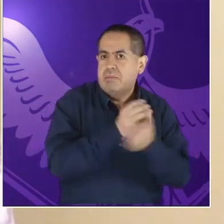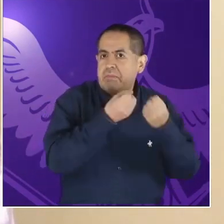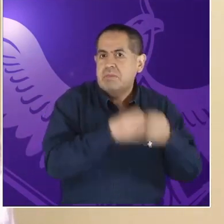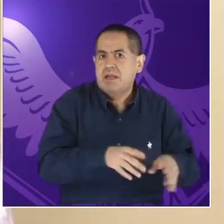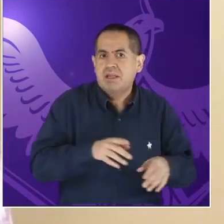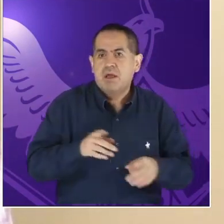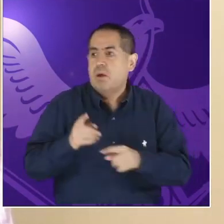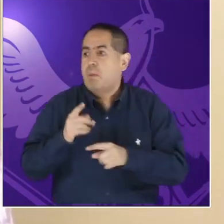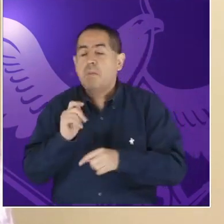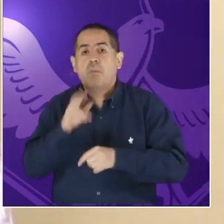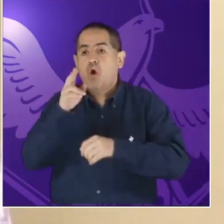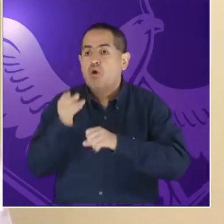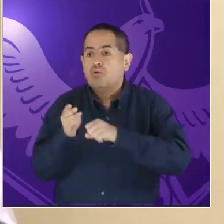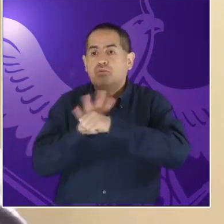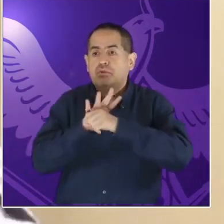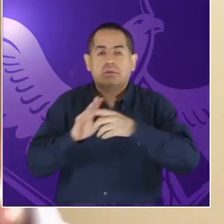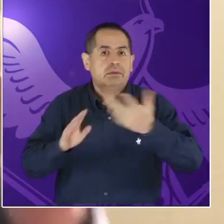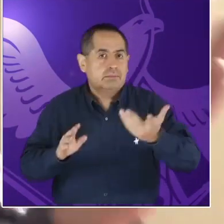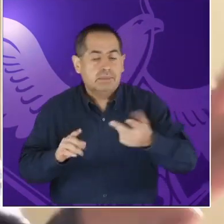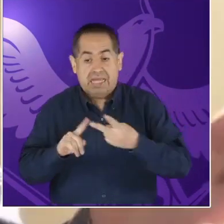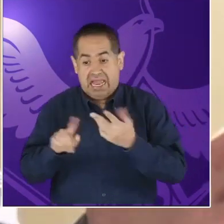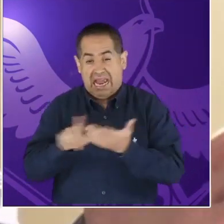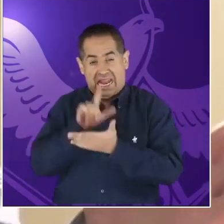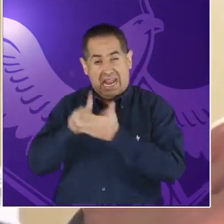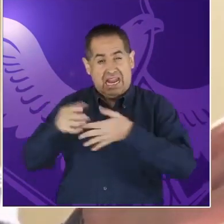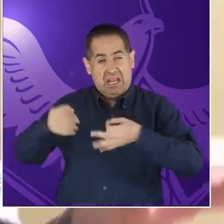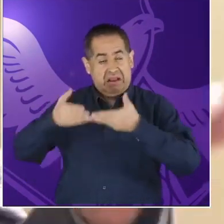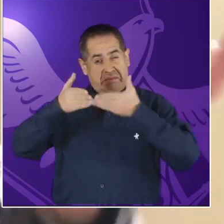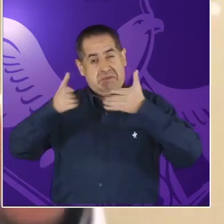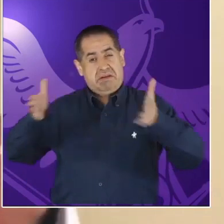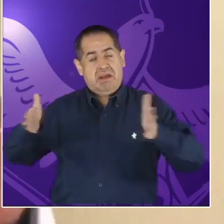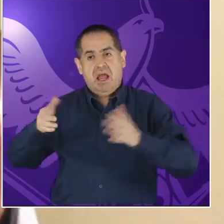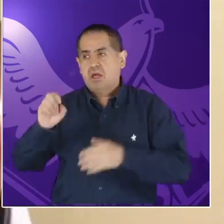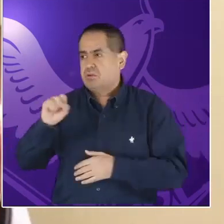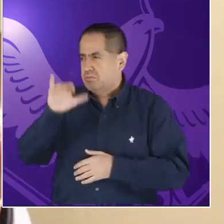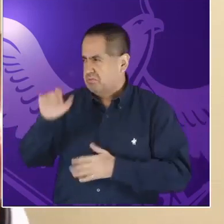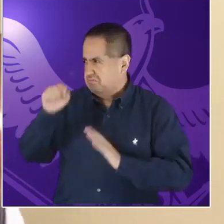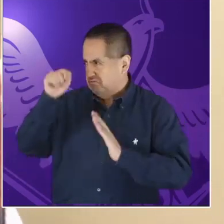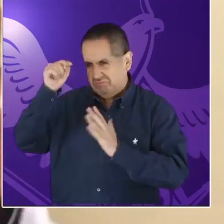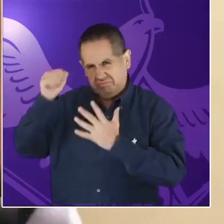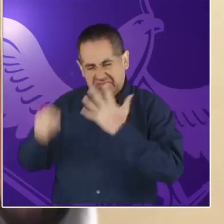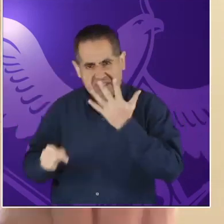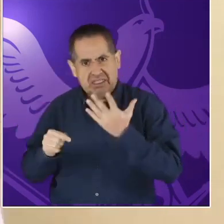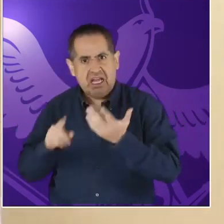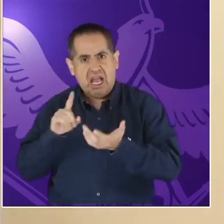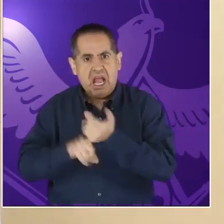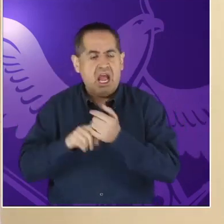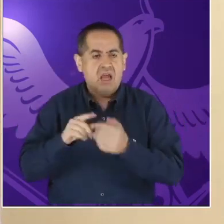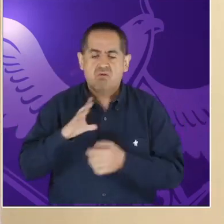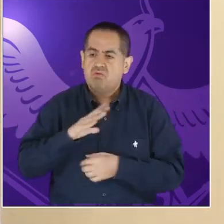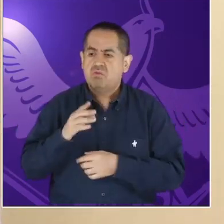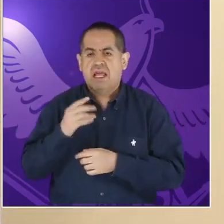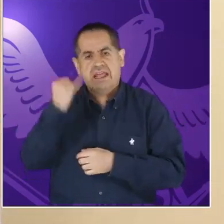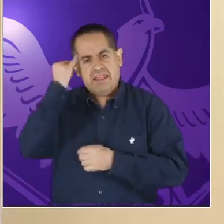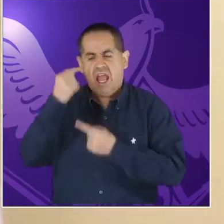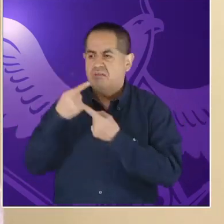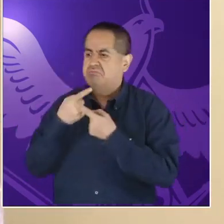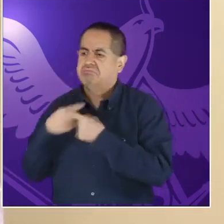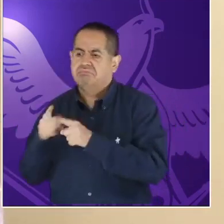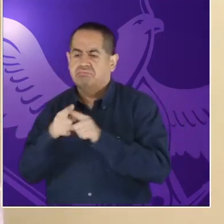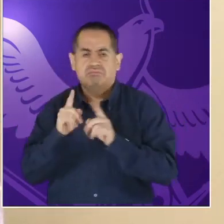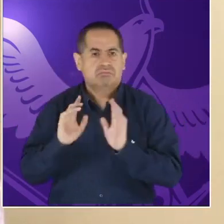la pandemia. Es decir, esta realidad jurídica tan amplia que ha sido reconocida en la Corte, después de tener un modelo